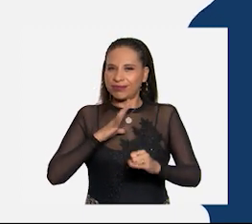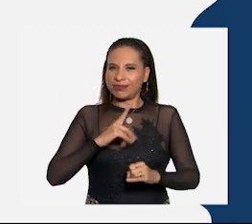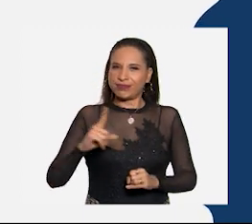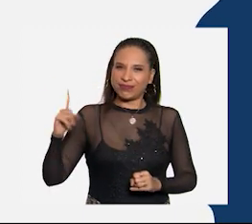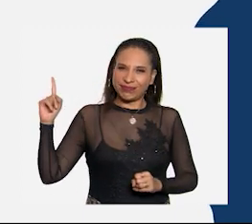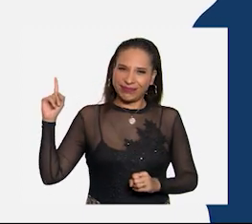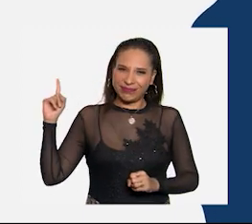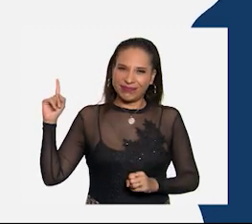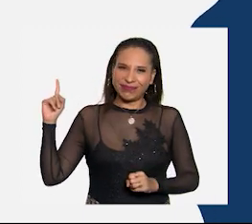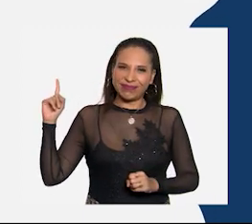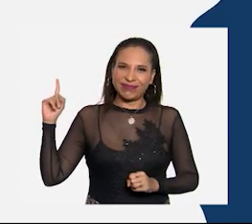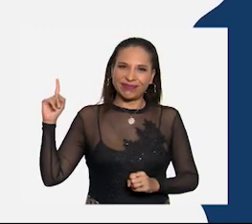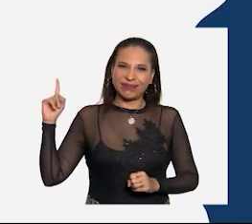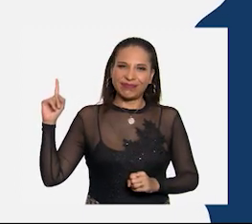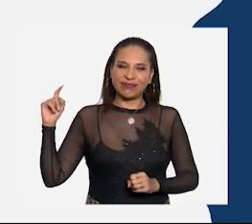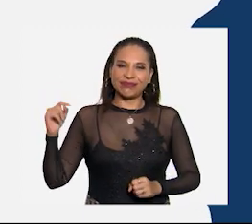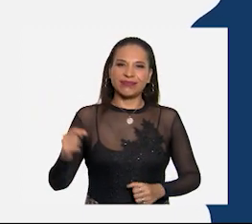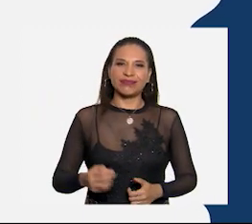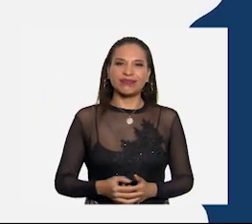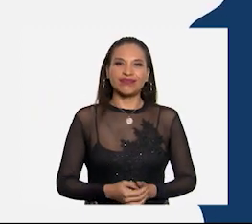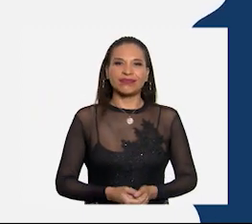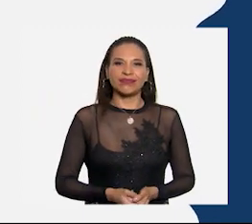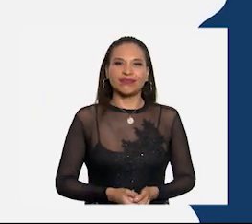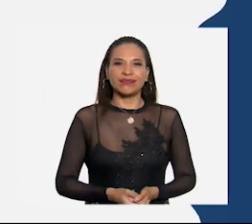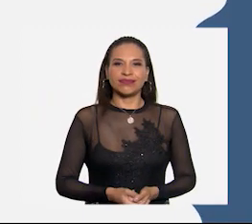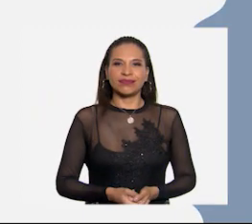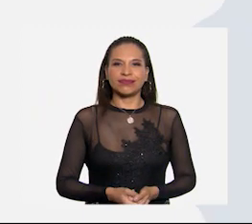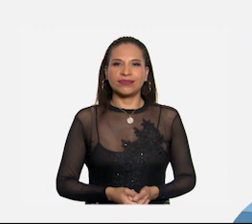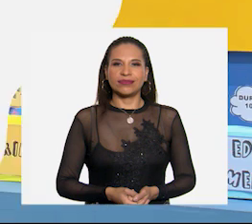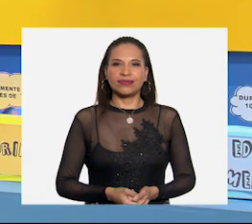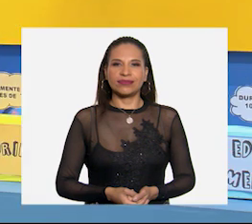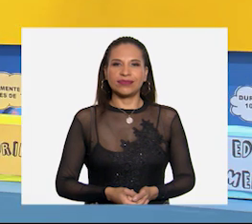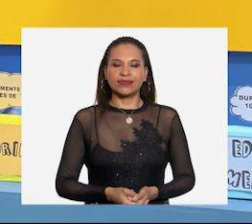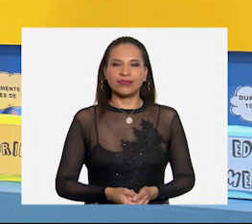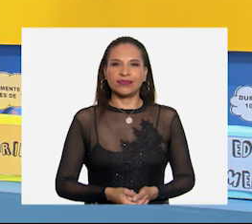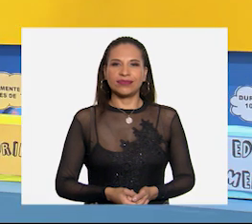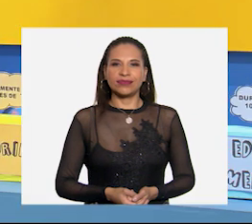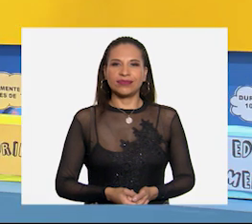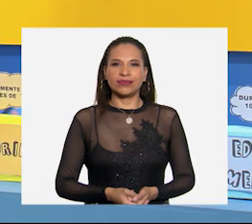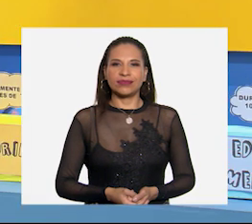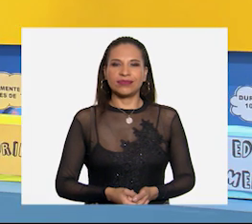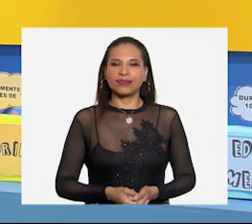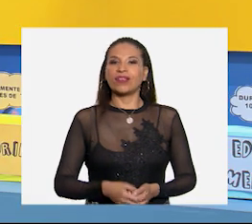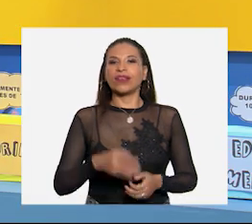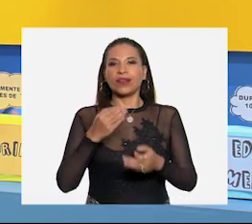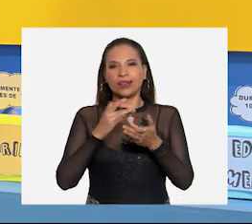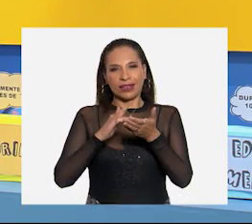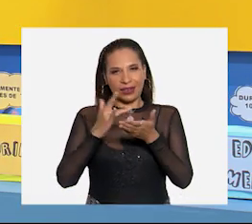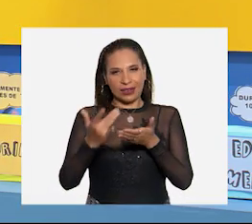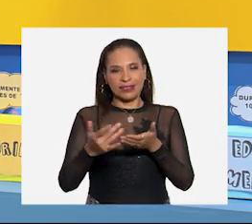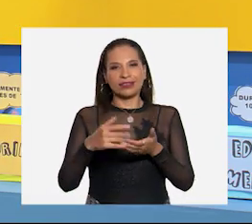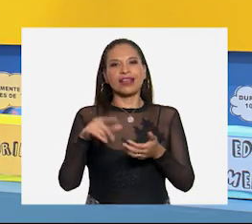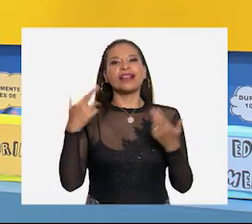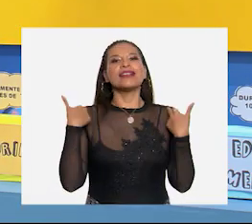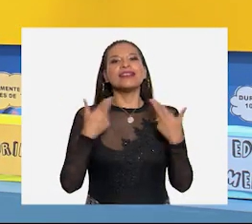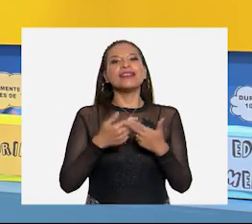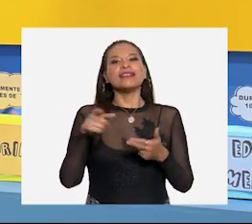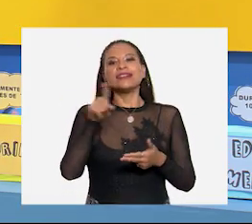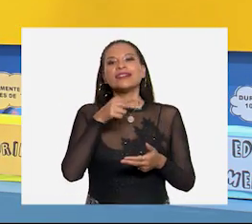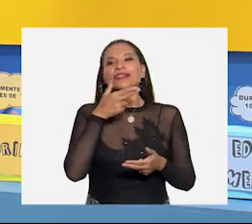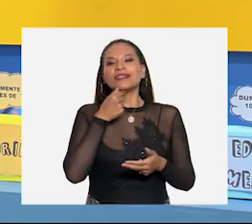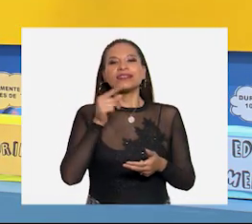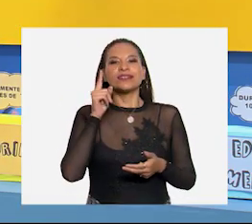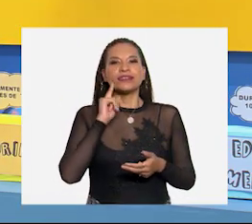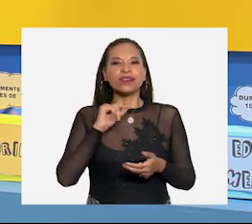aprendeencasa.cep.gob.mx. Le damos las gracias a las maestras y